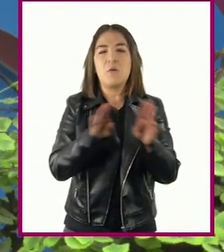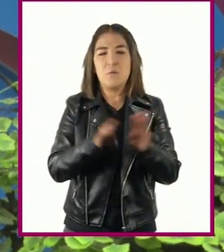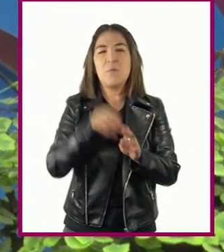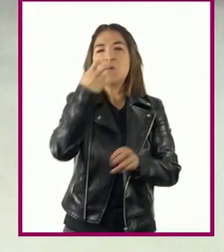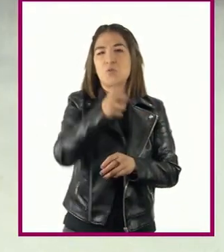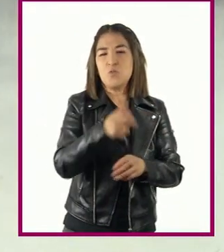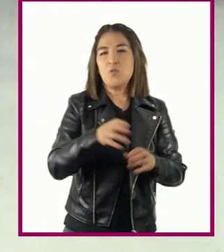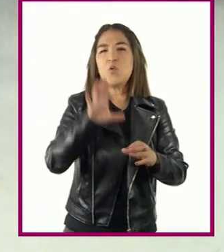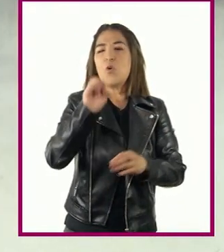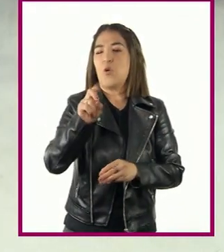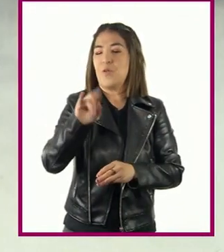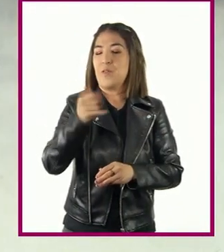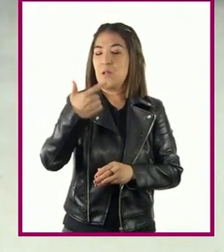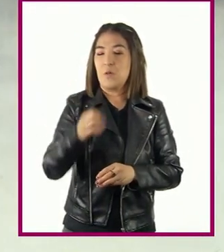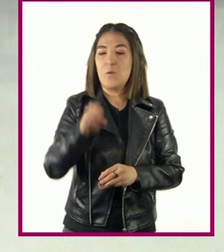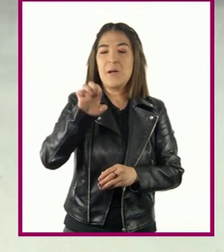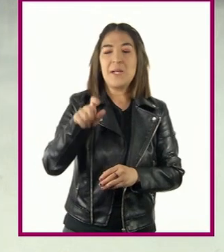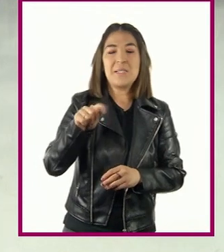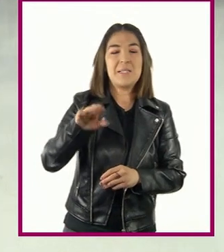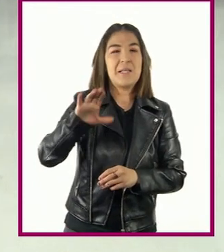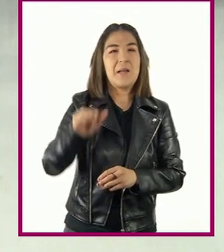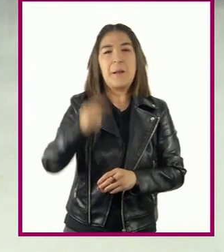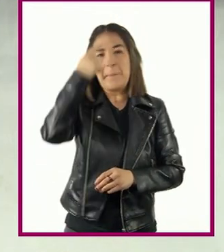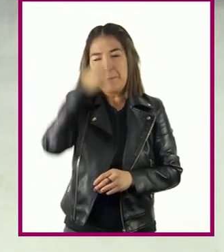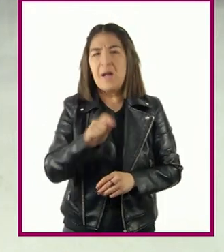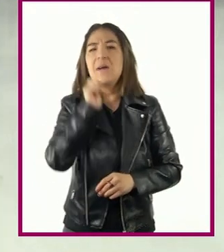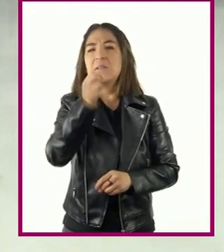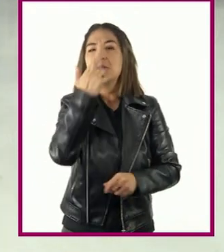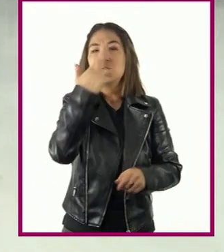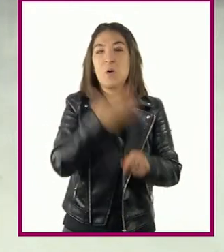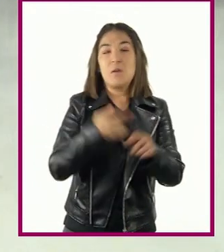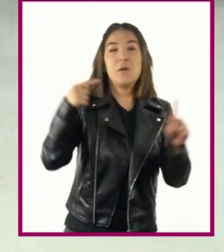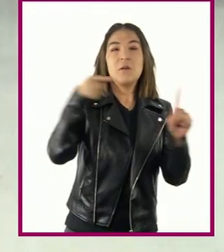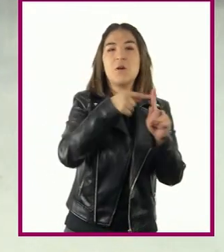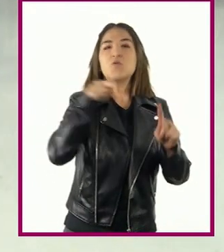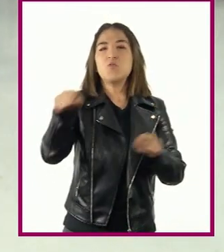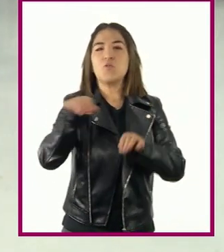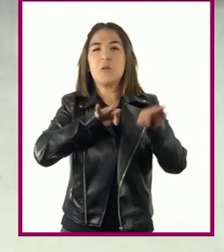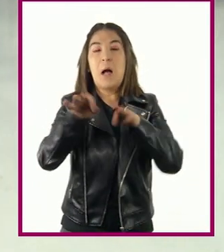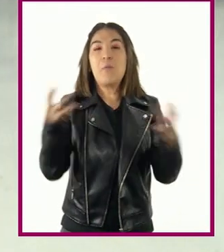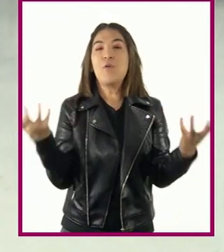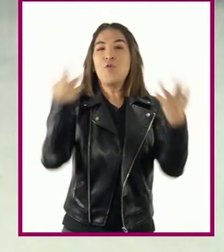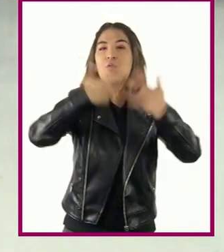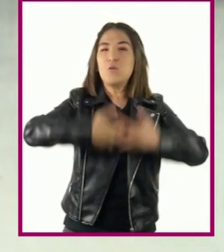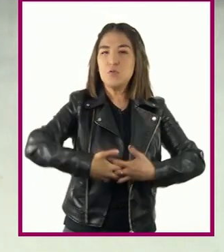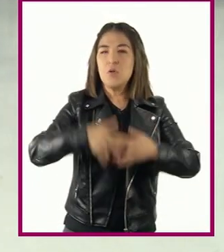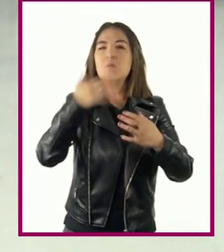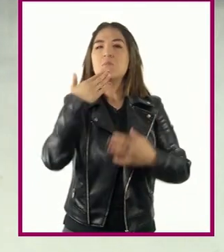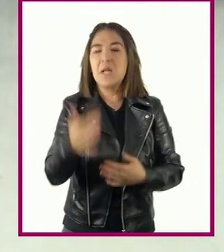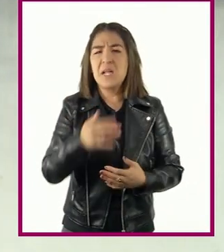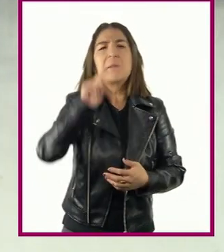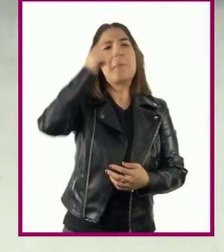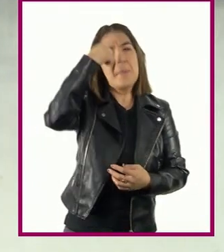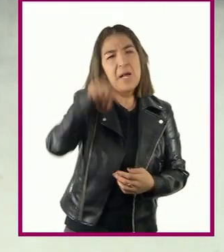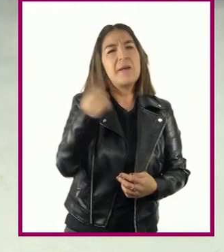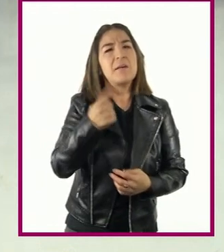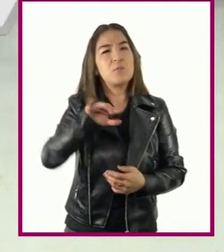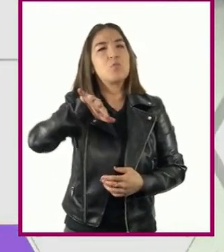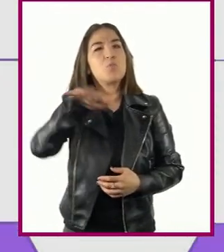código de ética al cual deberán apegarse para desempeñar su función, buscando con